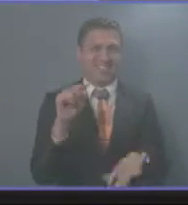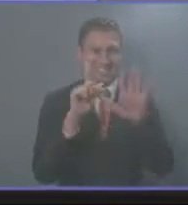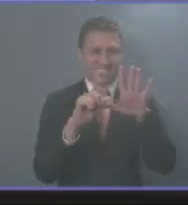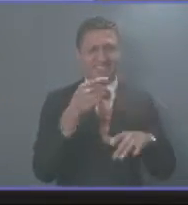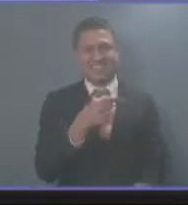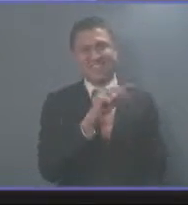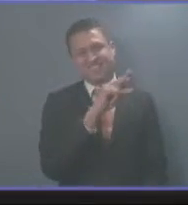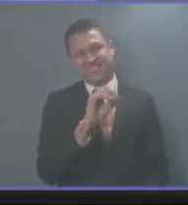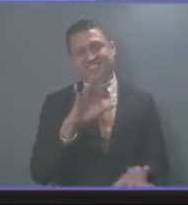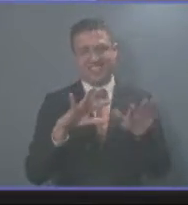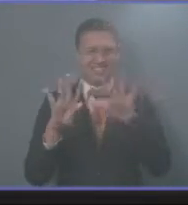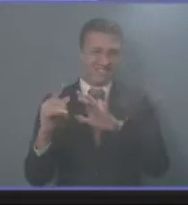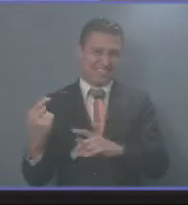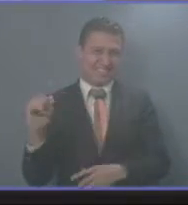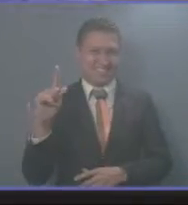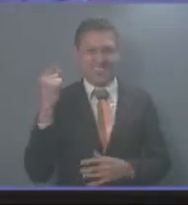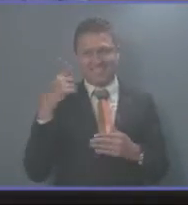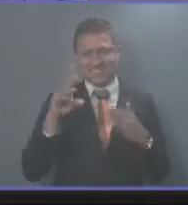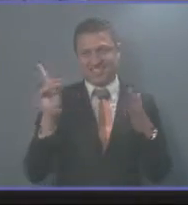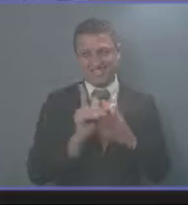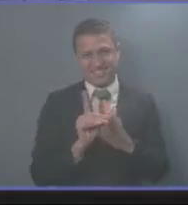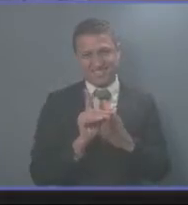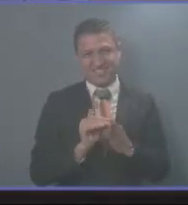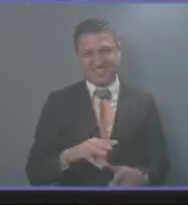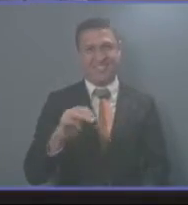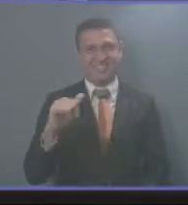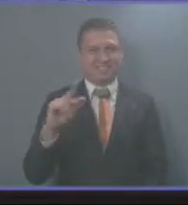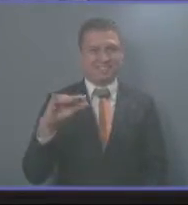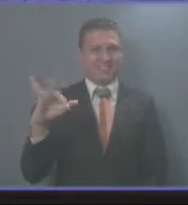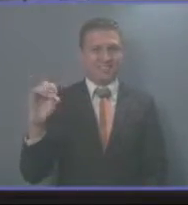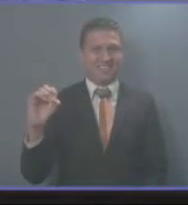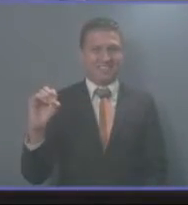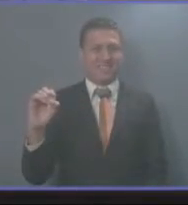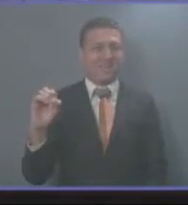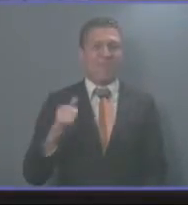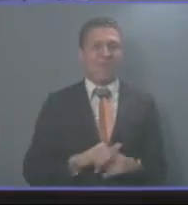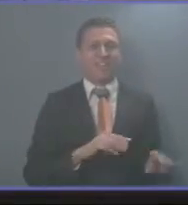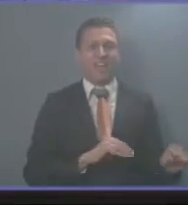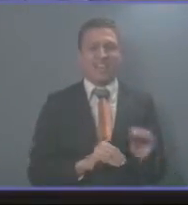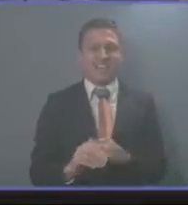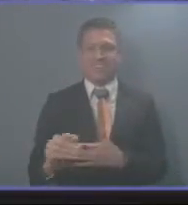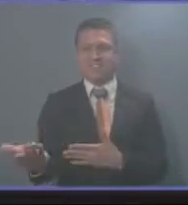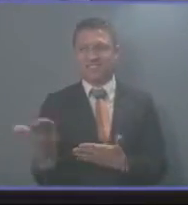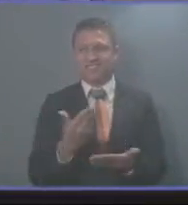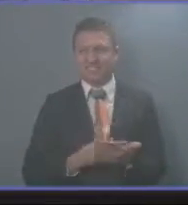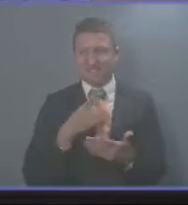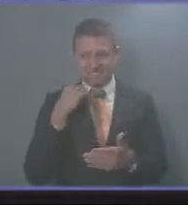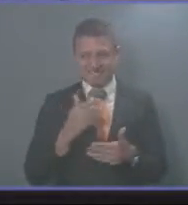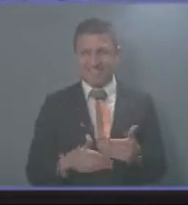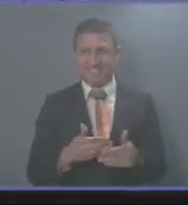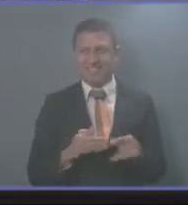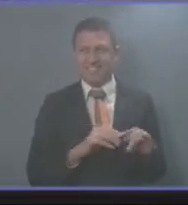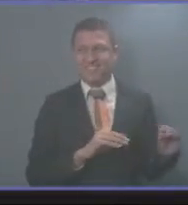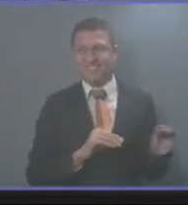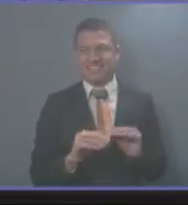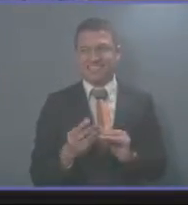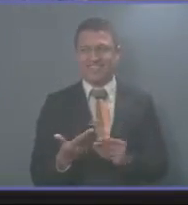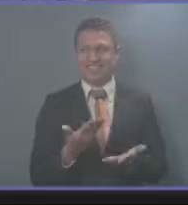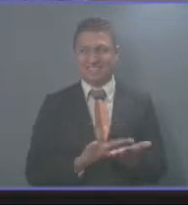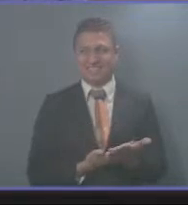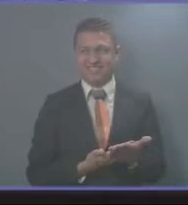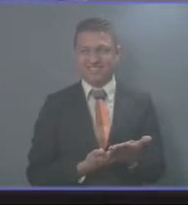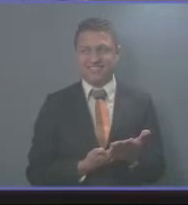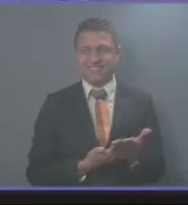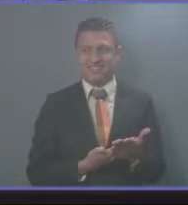1126-7-2019-1, que contiene solicitud del diputado Mario Andrés Martínez. En el sentido, se recomienda al Ministro de Obras